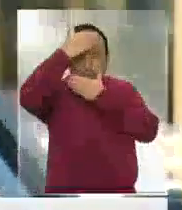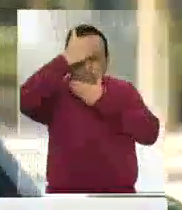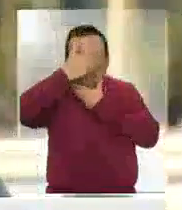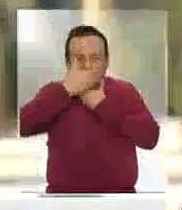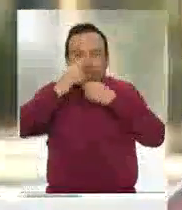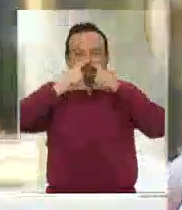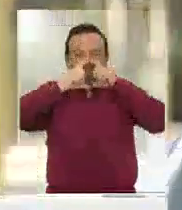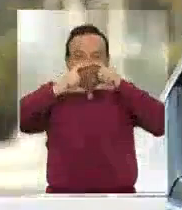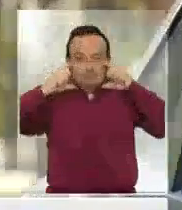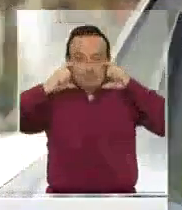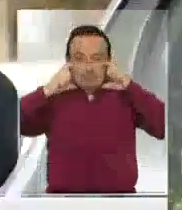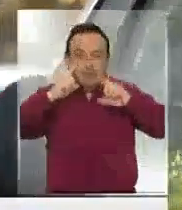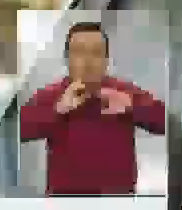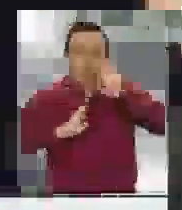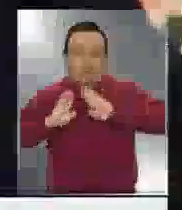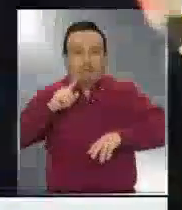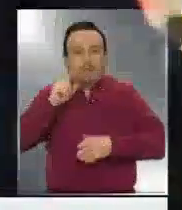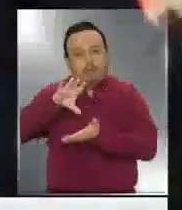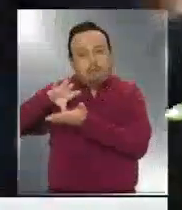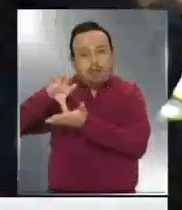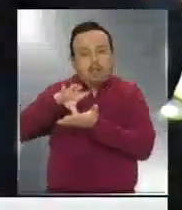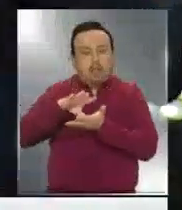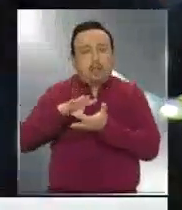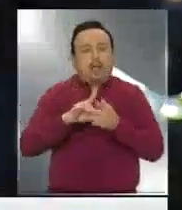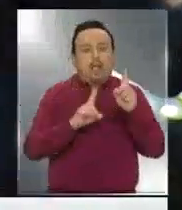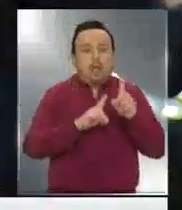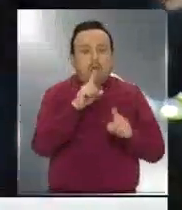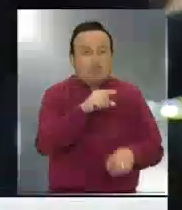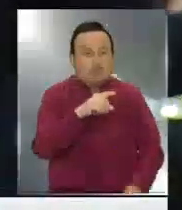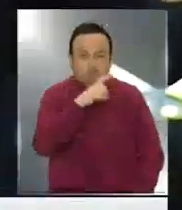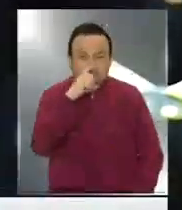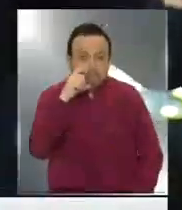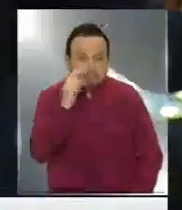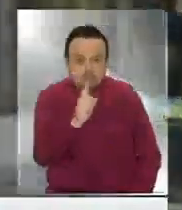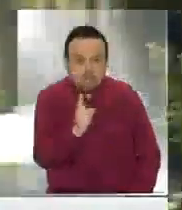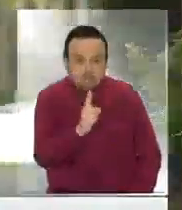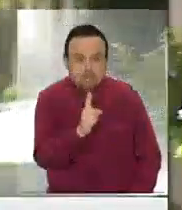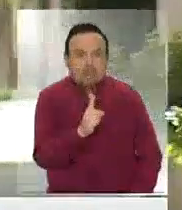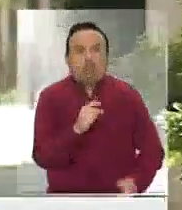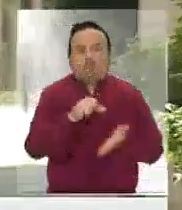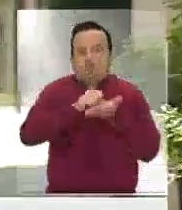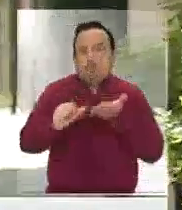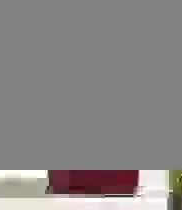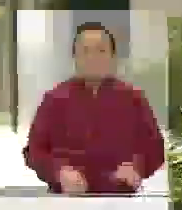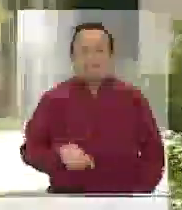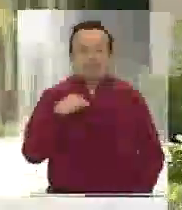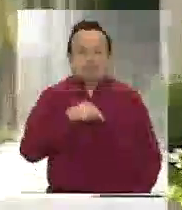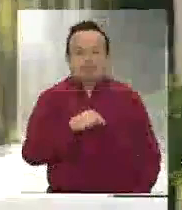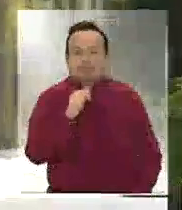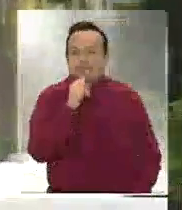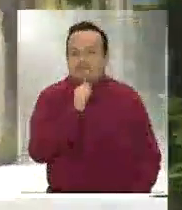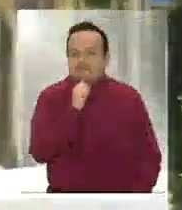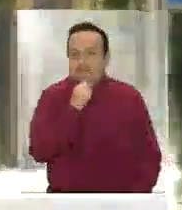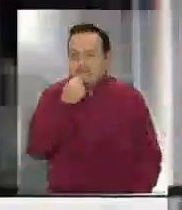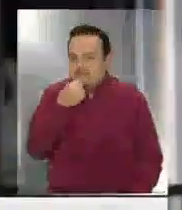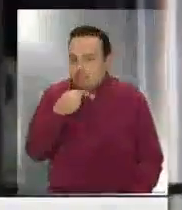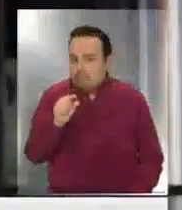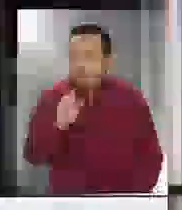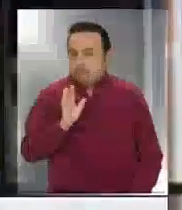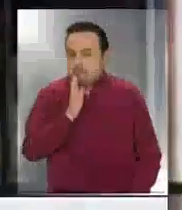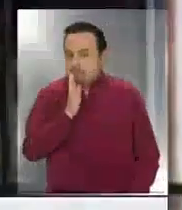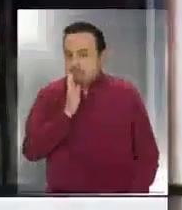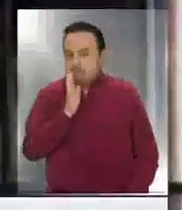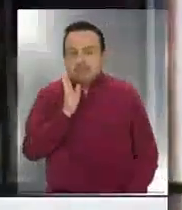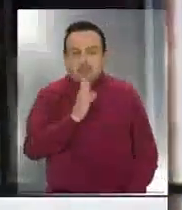de protección. Algunos países ya están multando a quienes no la porten, una medida que en Chile se ve aún lejana,